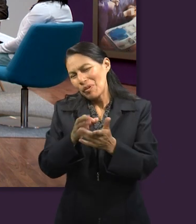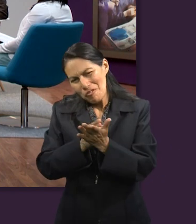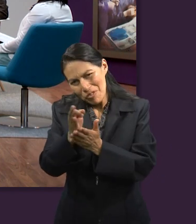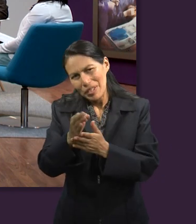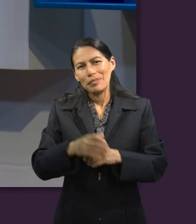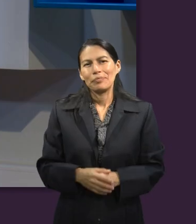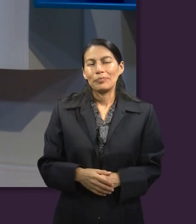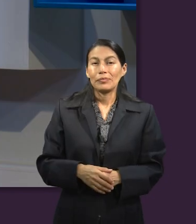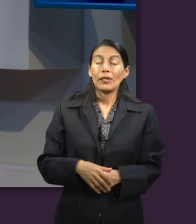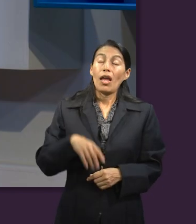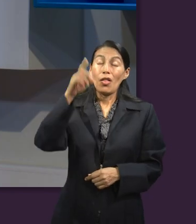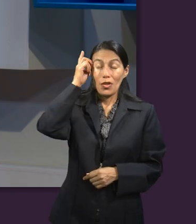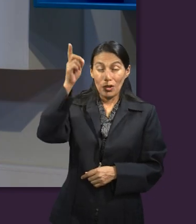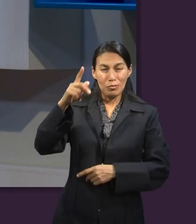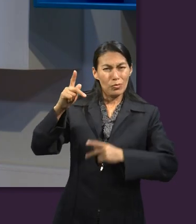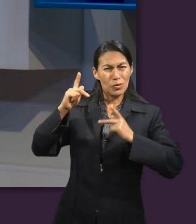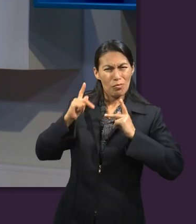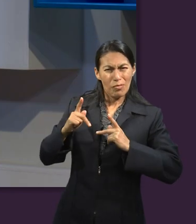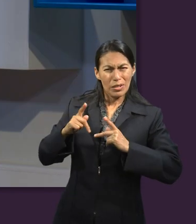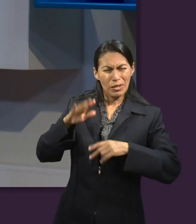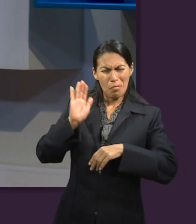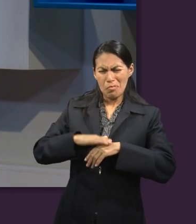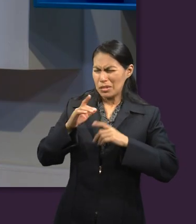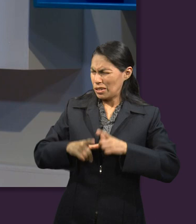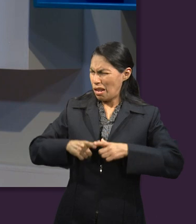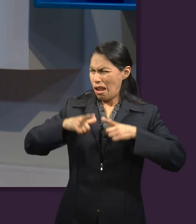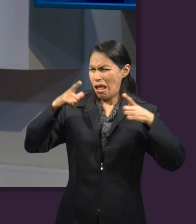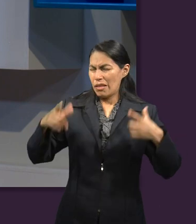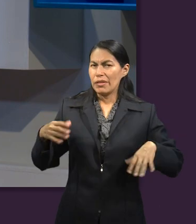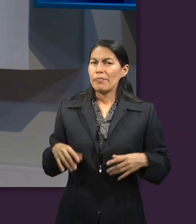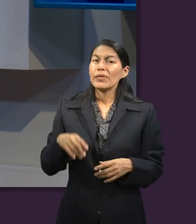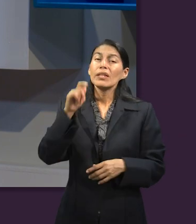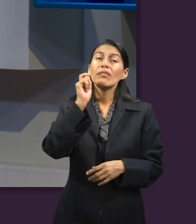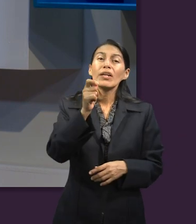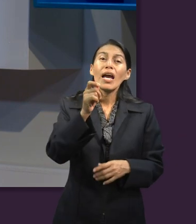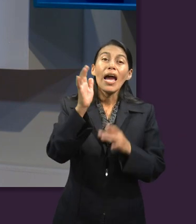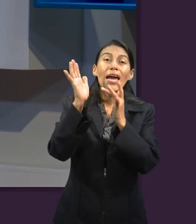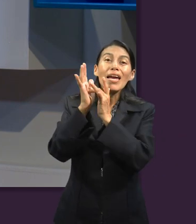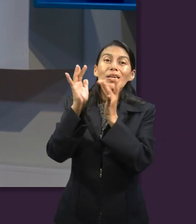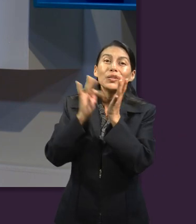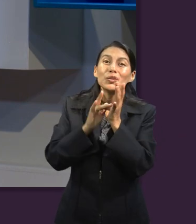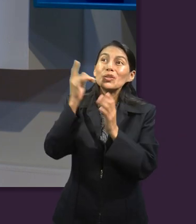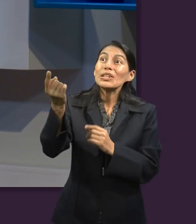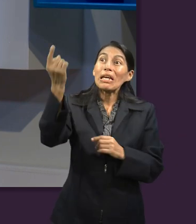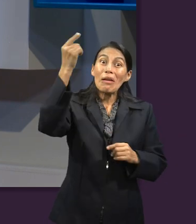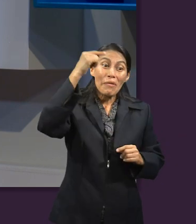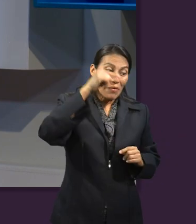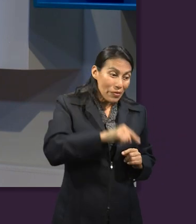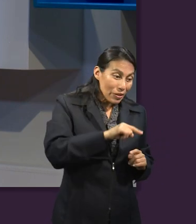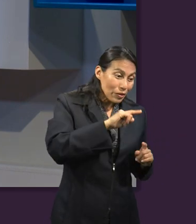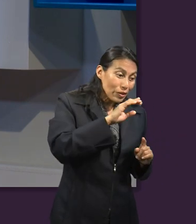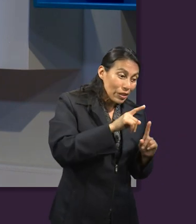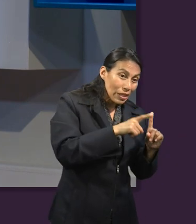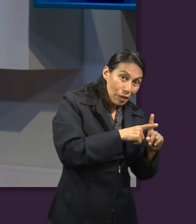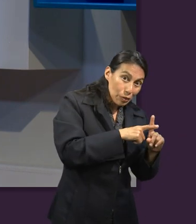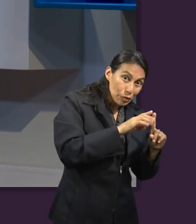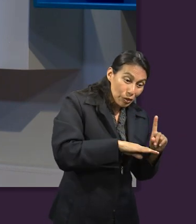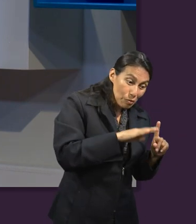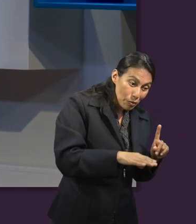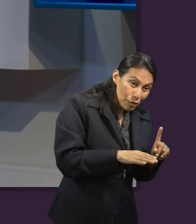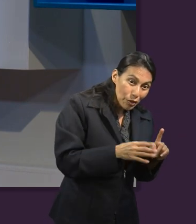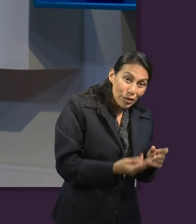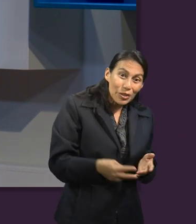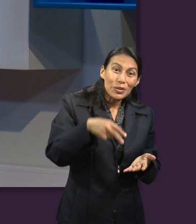mencionamos es jesús la más grande promesa que nosotros hemos recibido es la llegada de un salvador